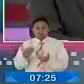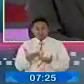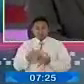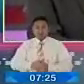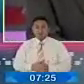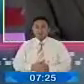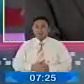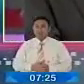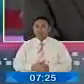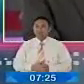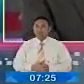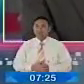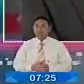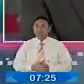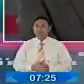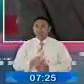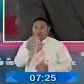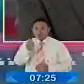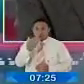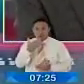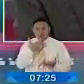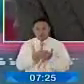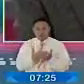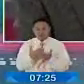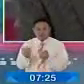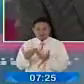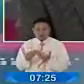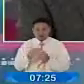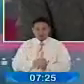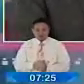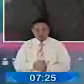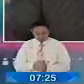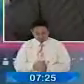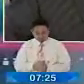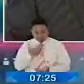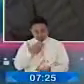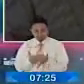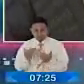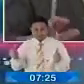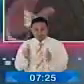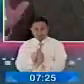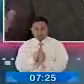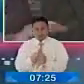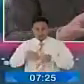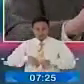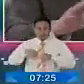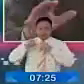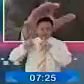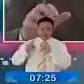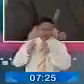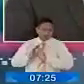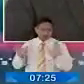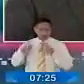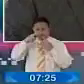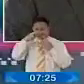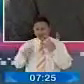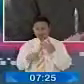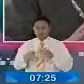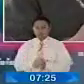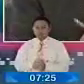¿Cómo estamos? Muy buenos días, gracias por la invitación. Faltaba más, ministro, gracias también por acompañarnos. Entremos a materia, múltiples temas,